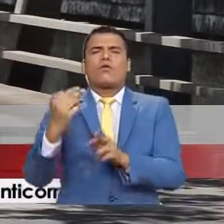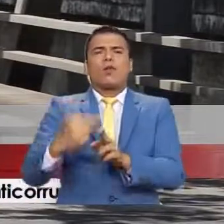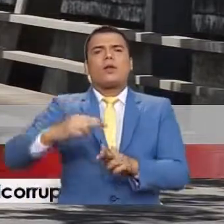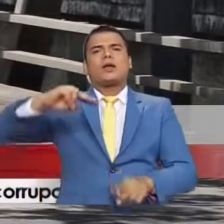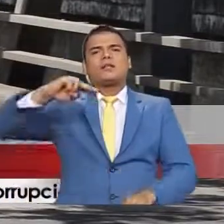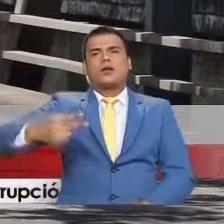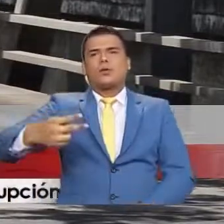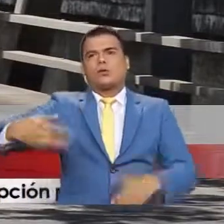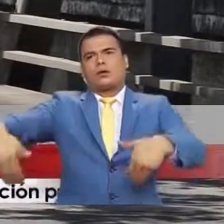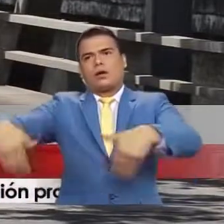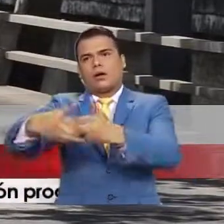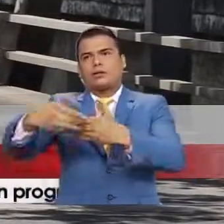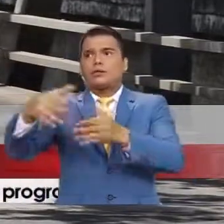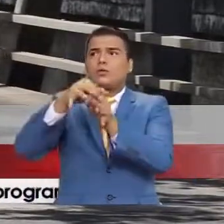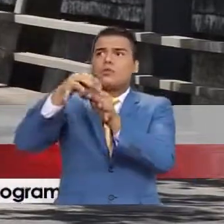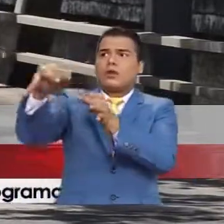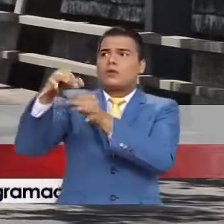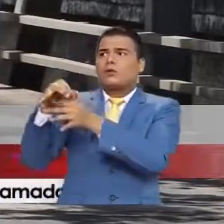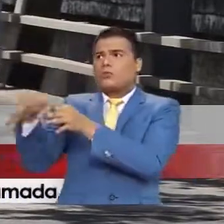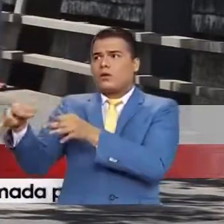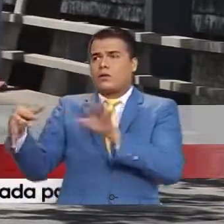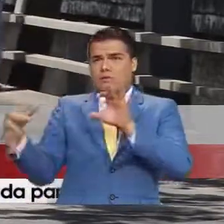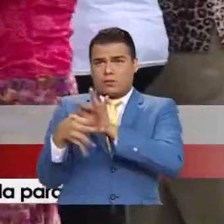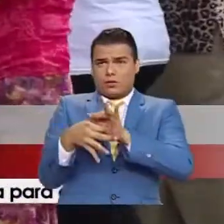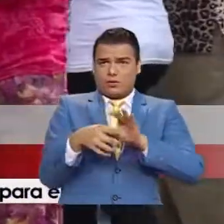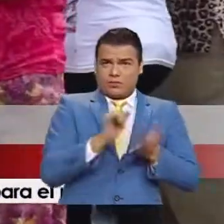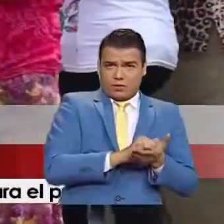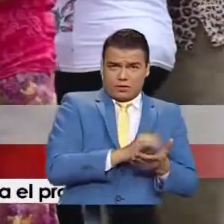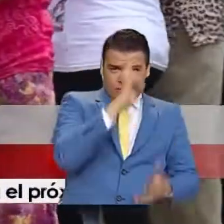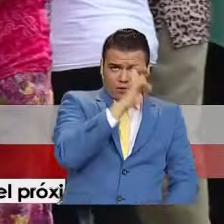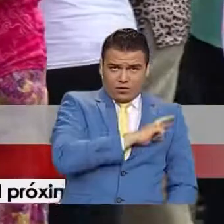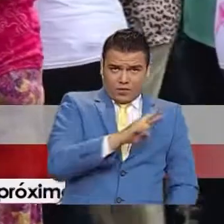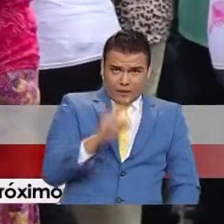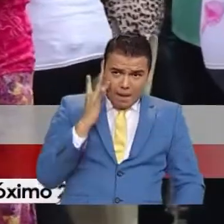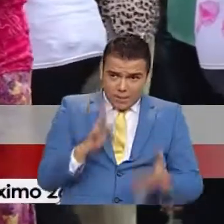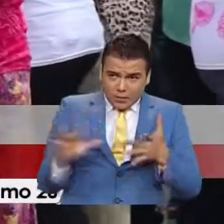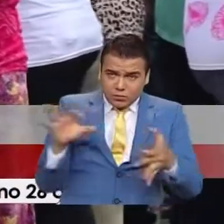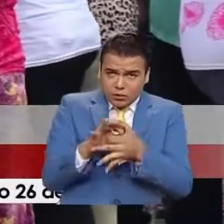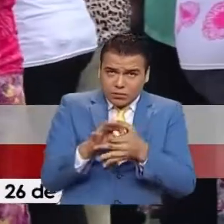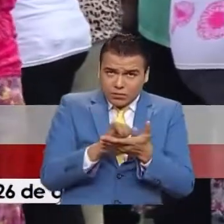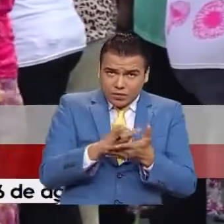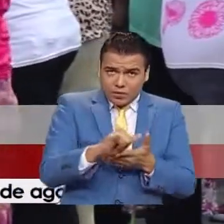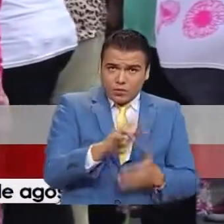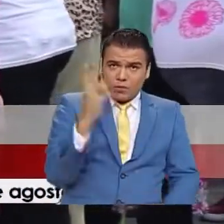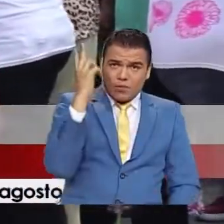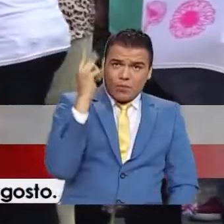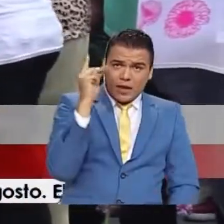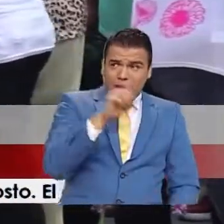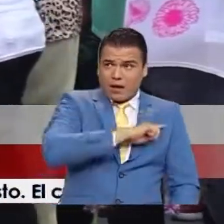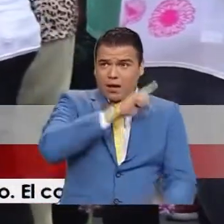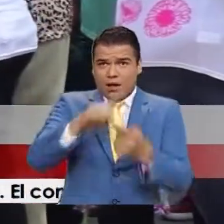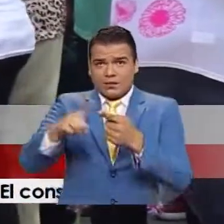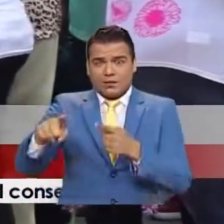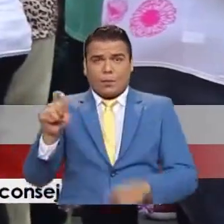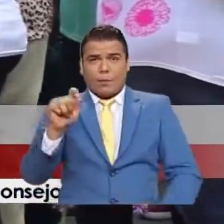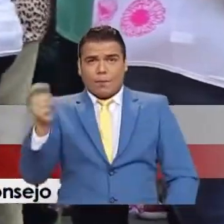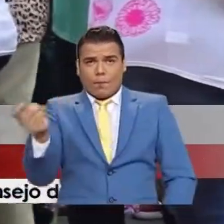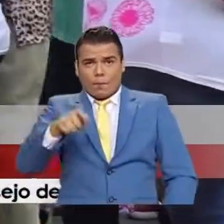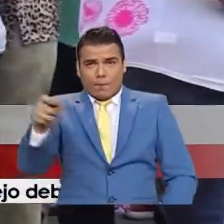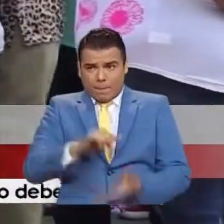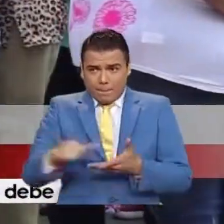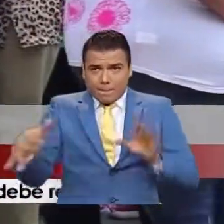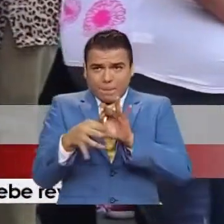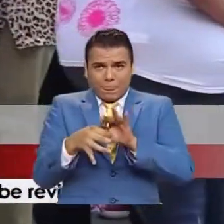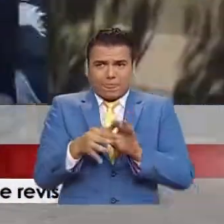segunda calzada entre dos corregimientos que no corresponden a la doble calzada Pereira-La Victoria. Por su parte, la Gobernación del Valle